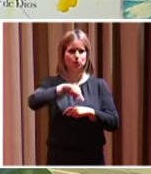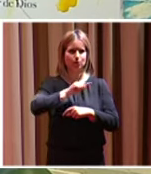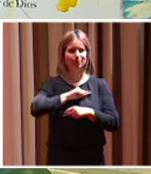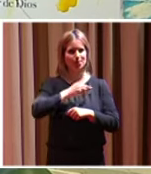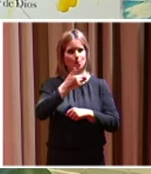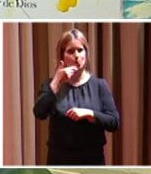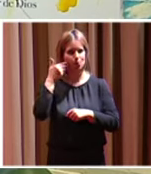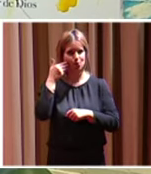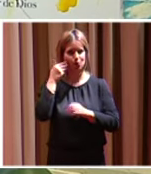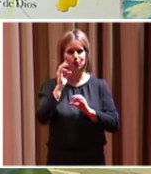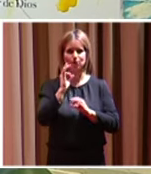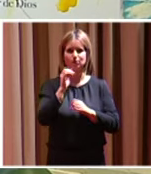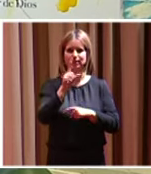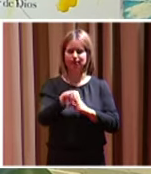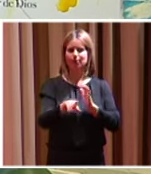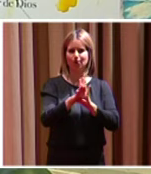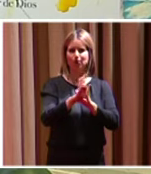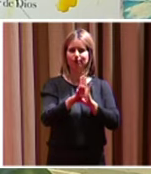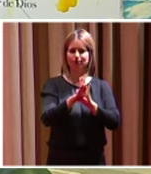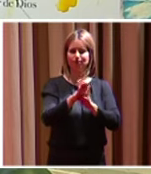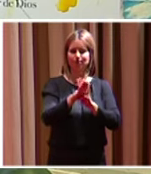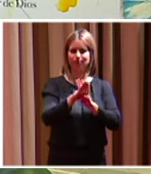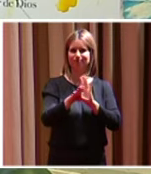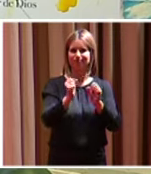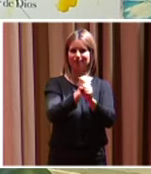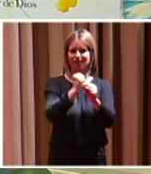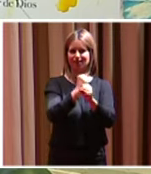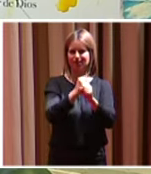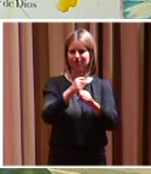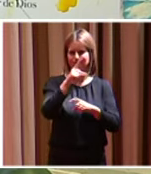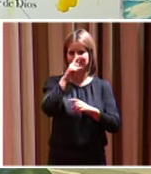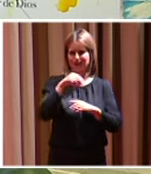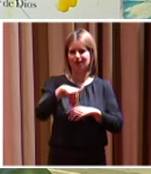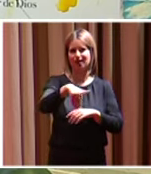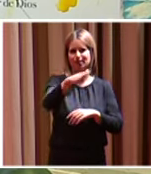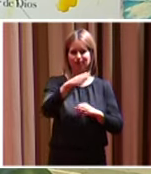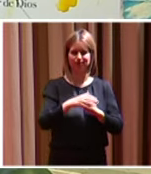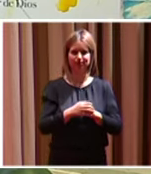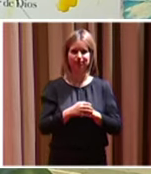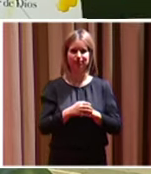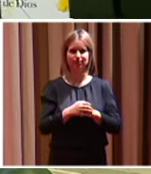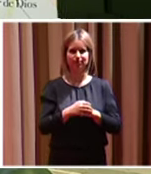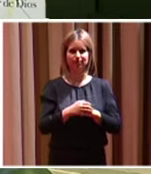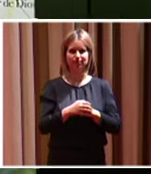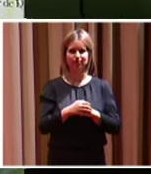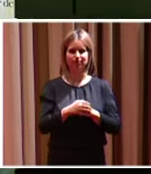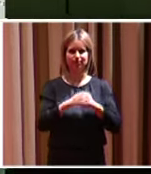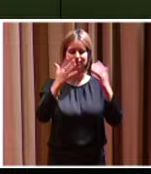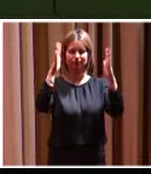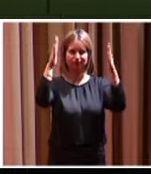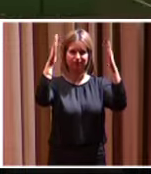nos sentimos muy orgullosos y que seguiremos haciendo durante muchísimo más tiempo.